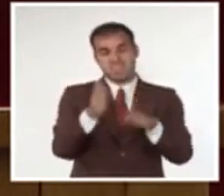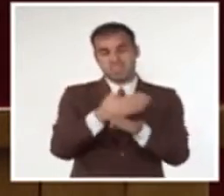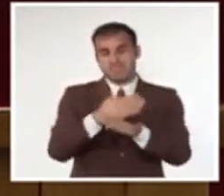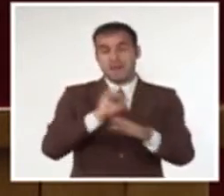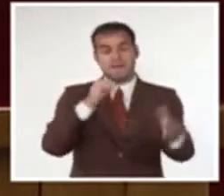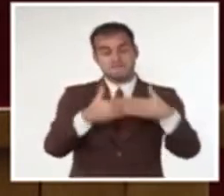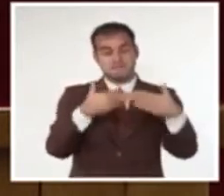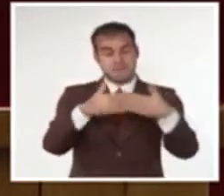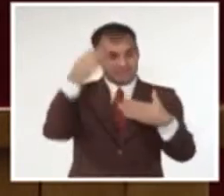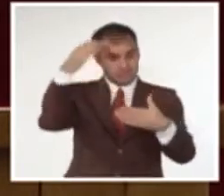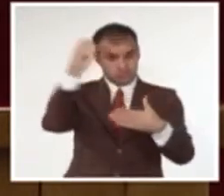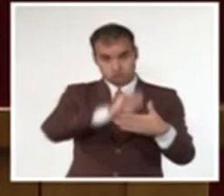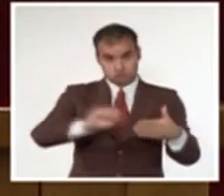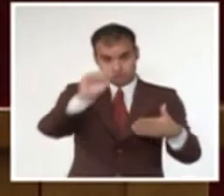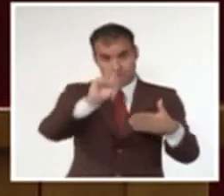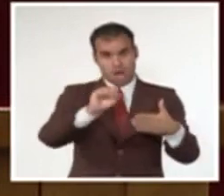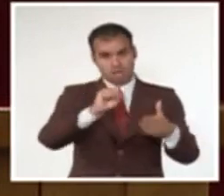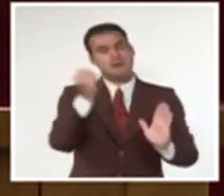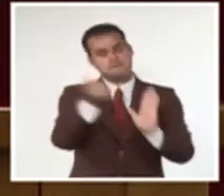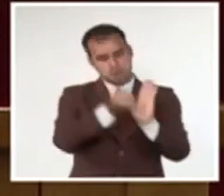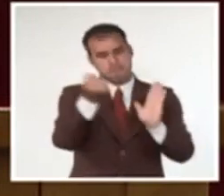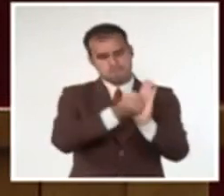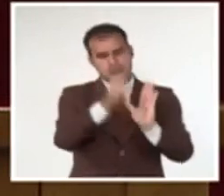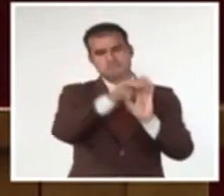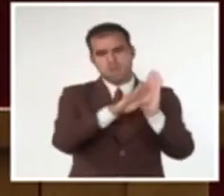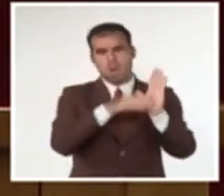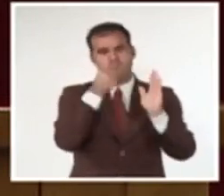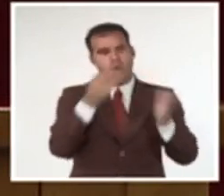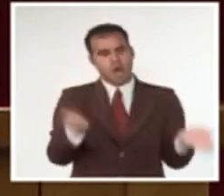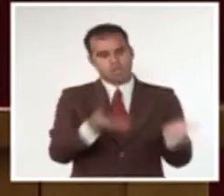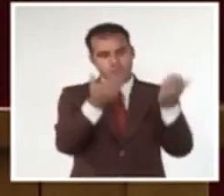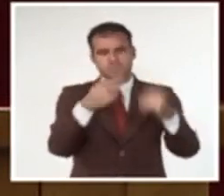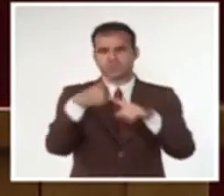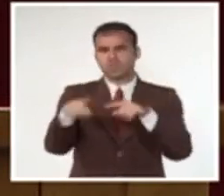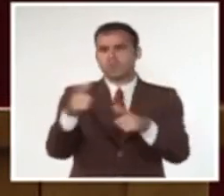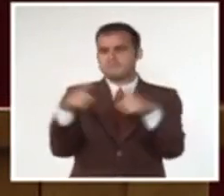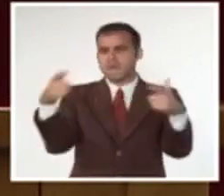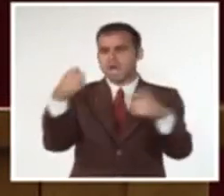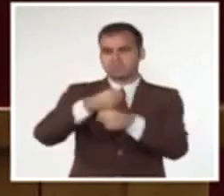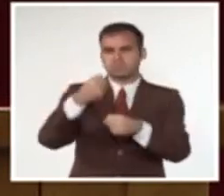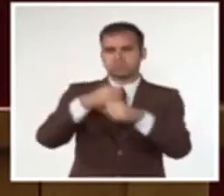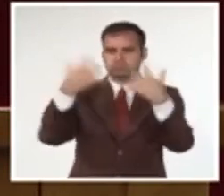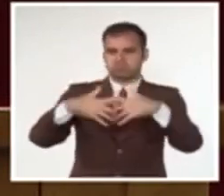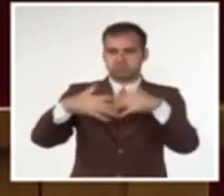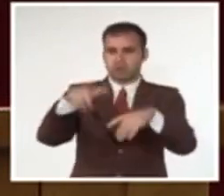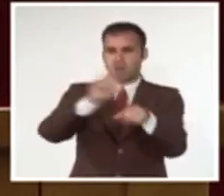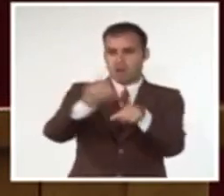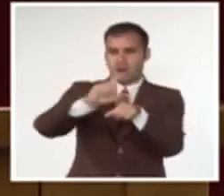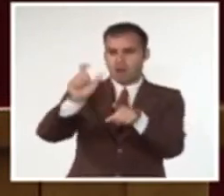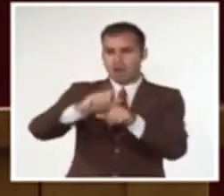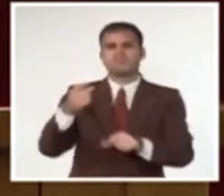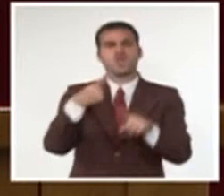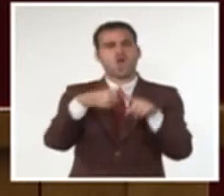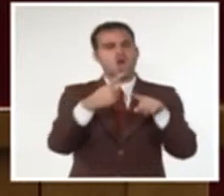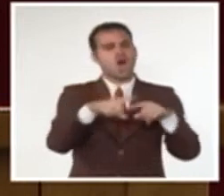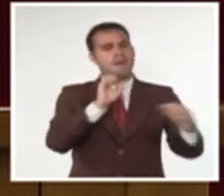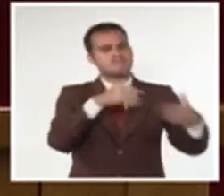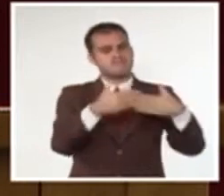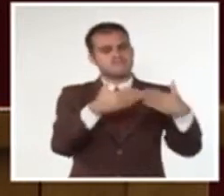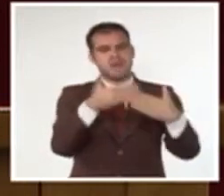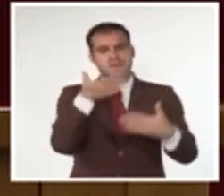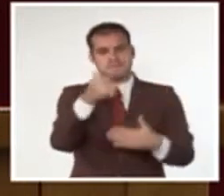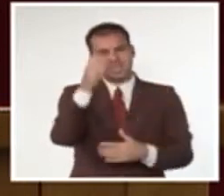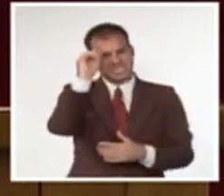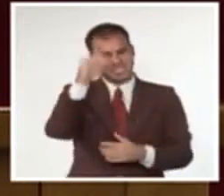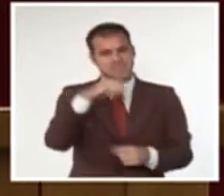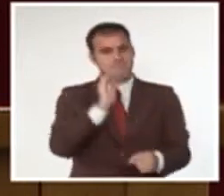estatal socialista, el incremento de las producciones agropecuarias, el perfeccionamiento de los actores económicos con la constitución